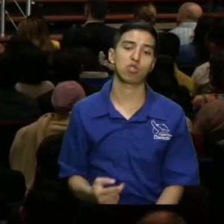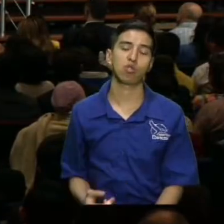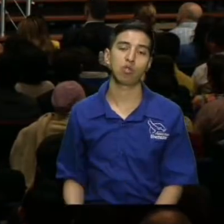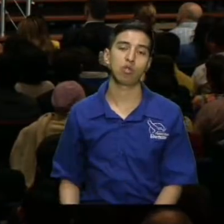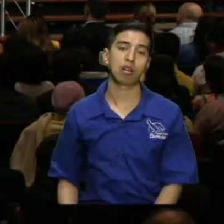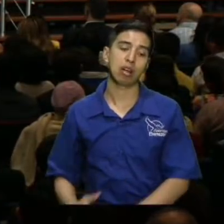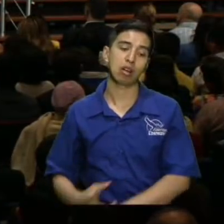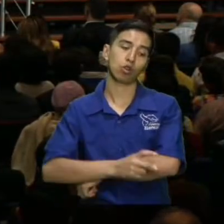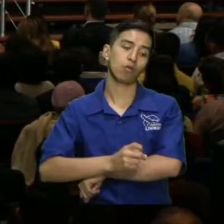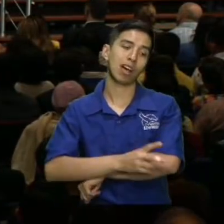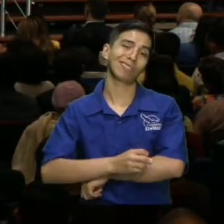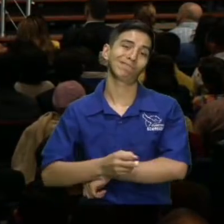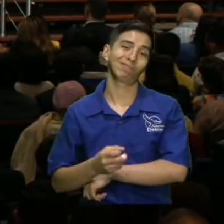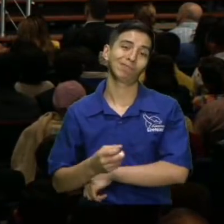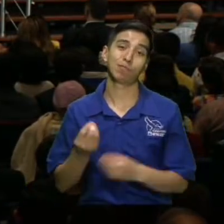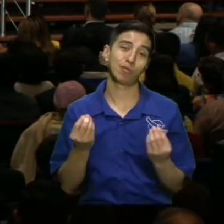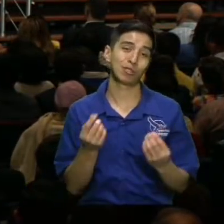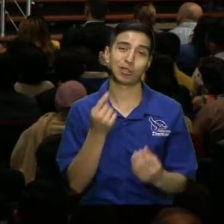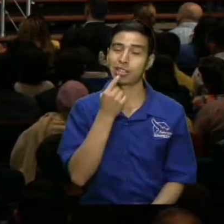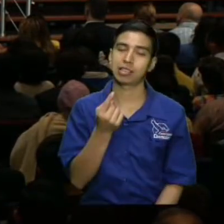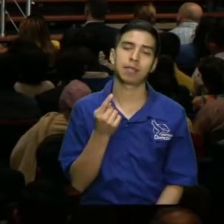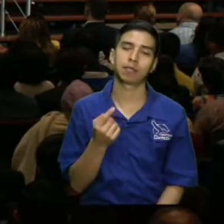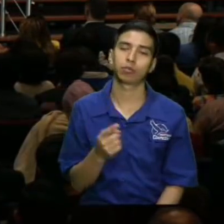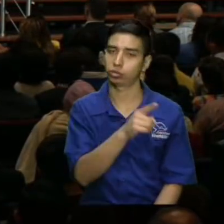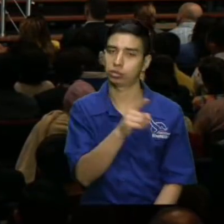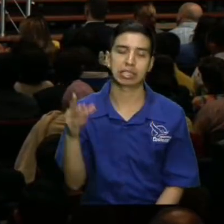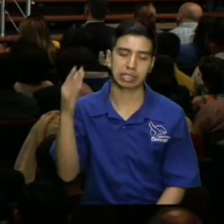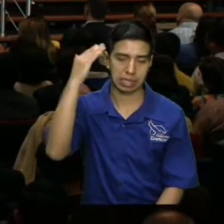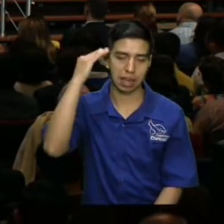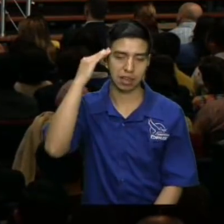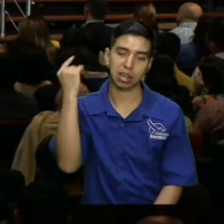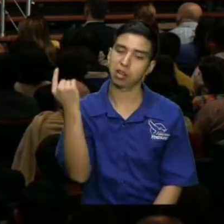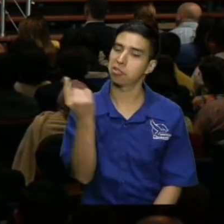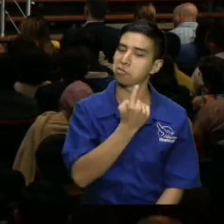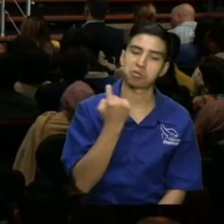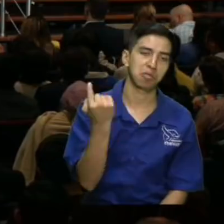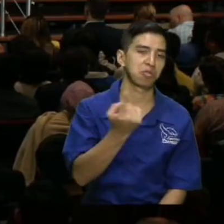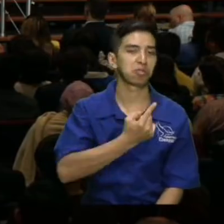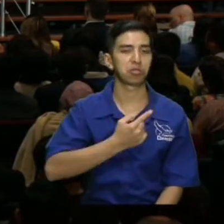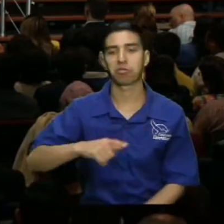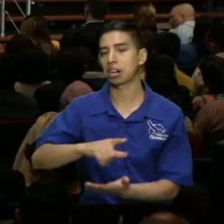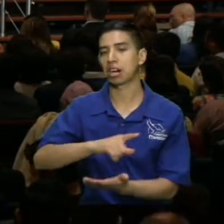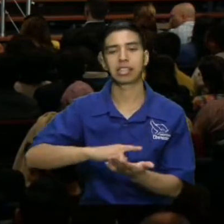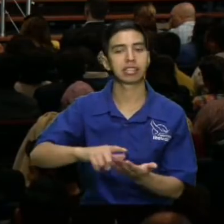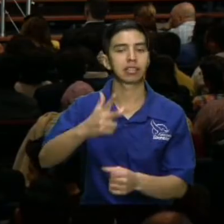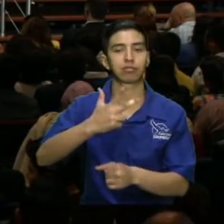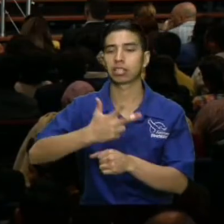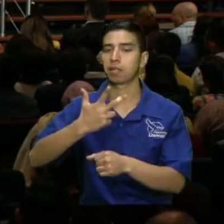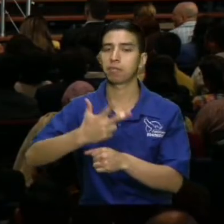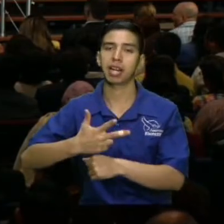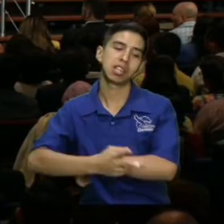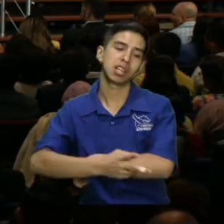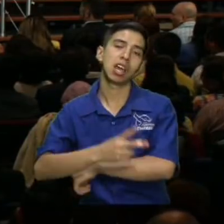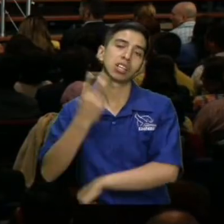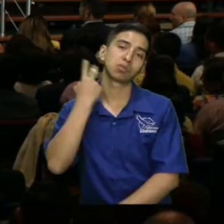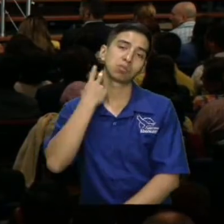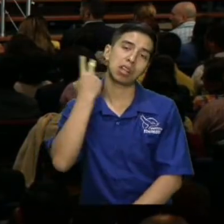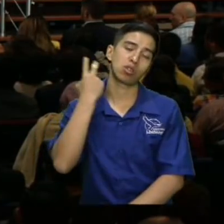Para empezar, en todos lados te pueden pullar con tortilla tiesa.